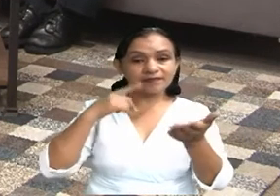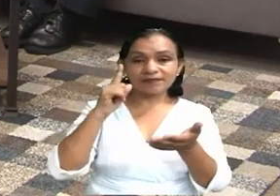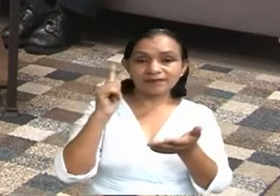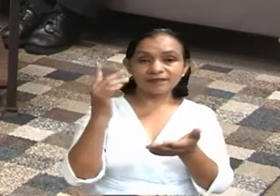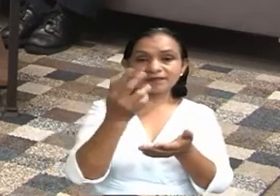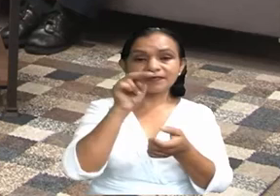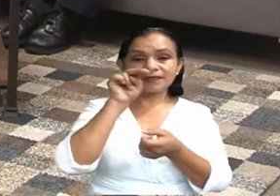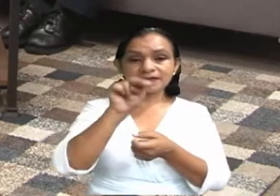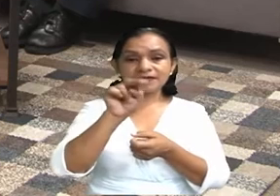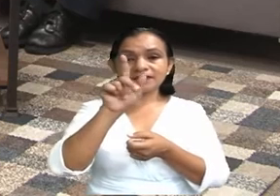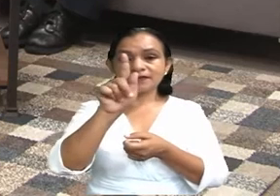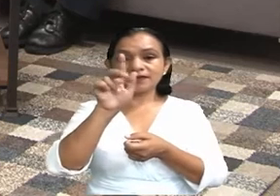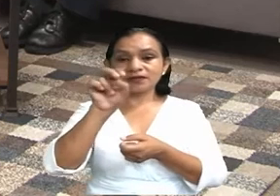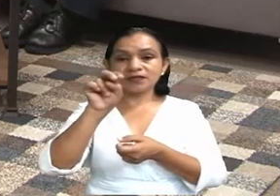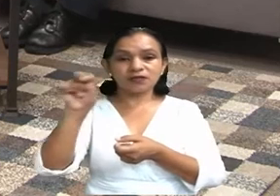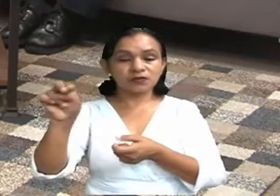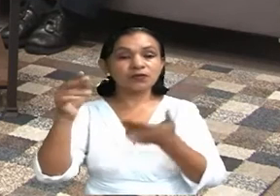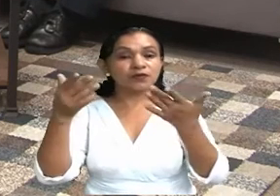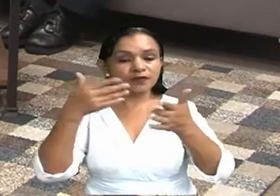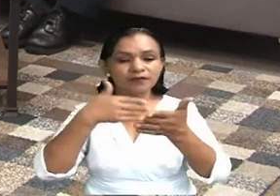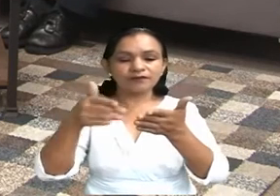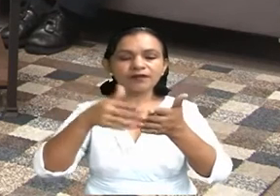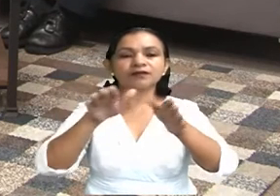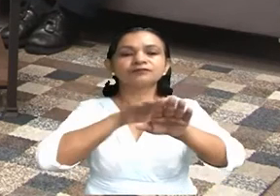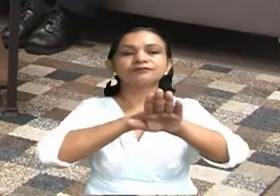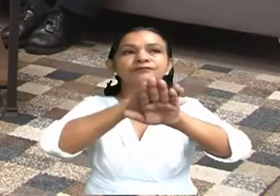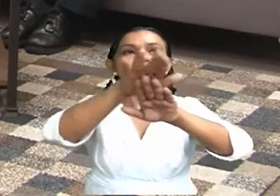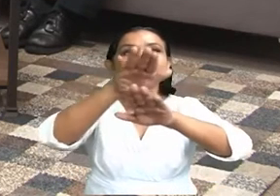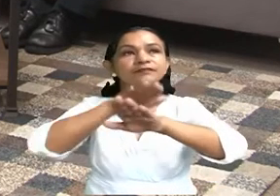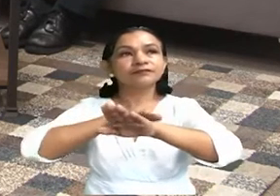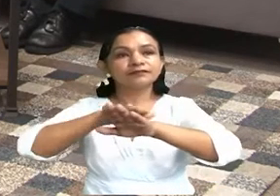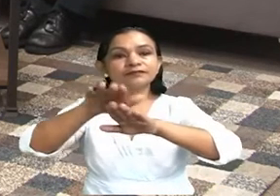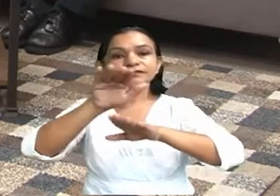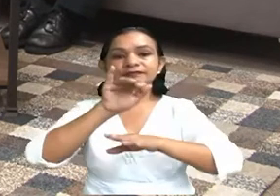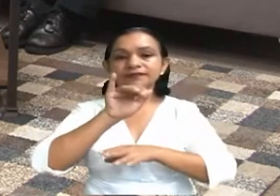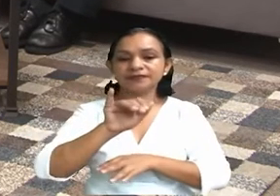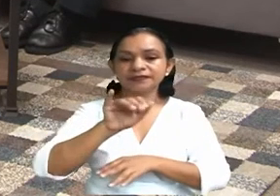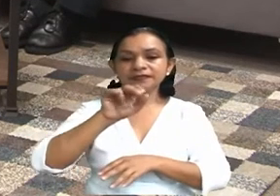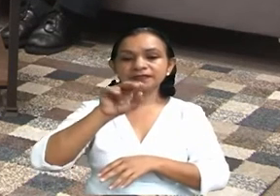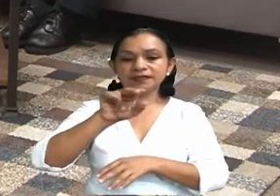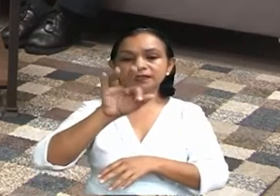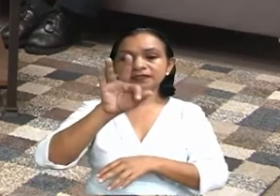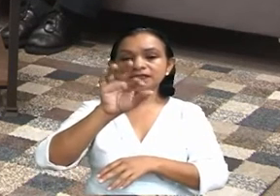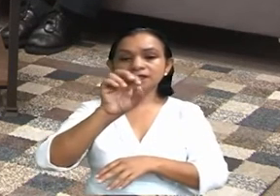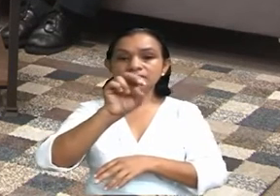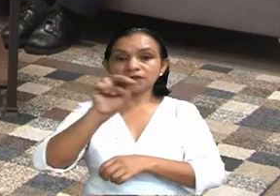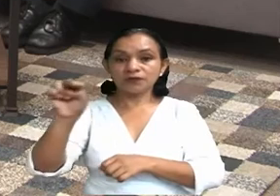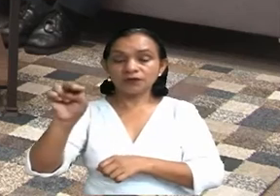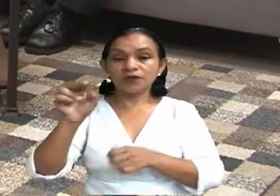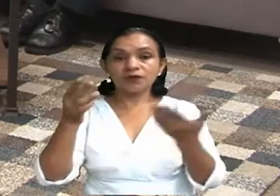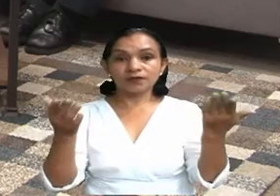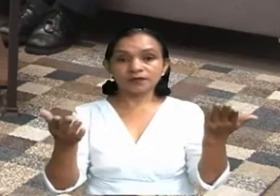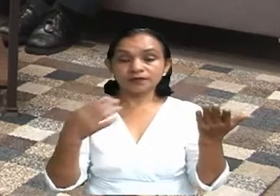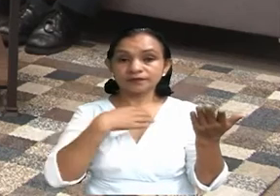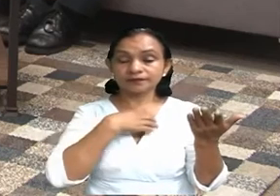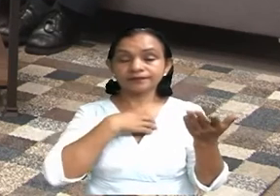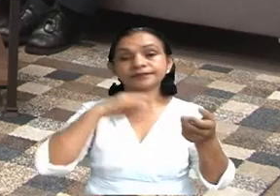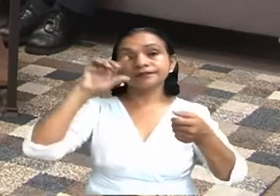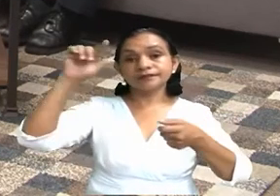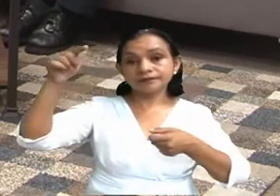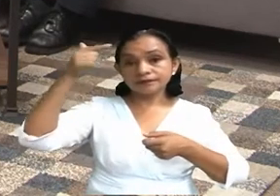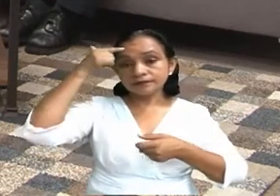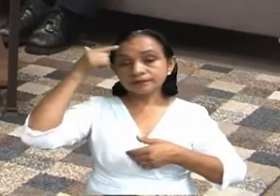de accesibilidad. Y también el INIFON, es la instancia de nuestro